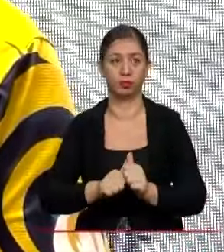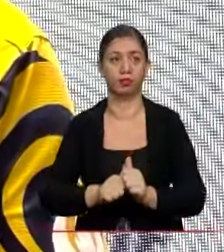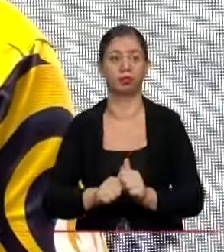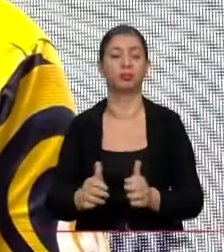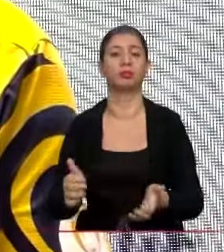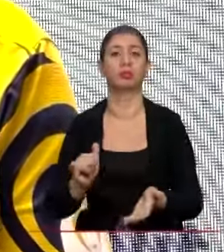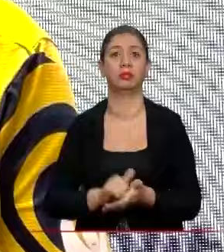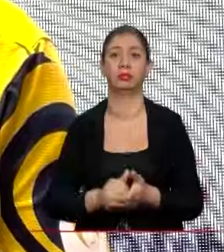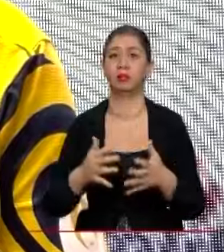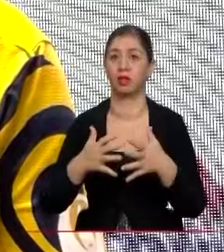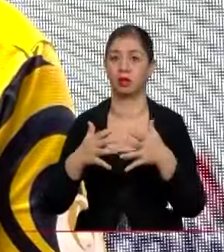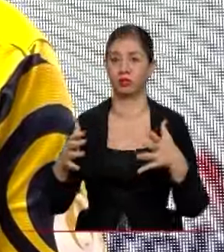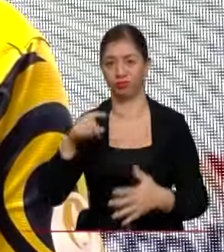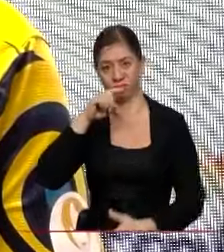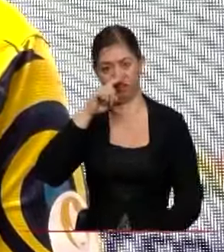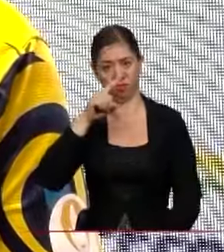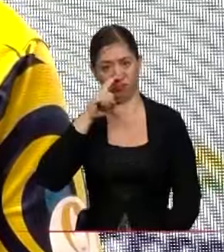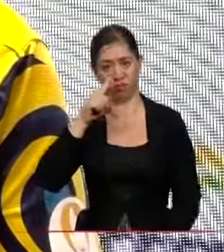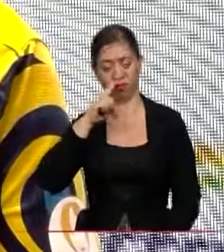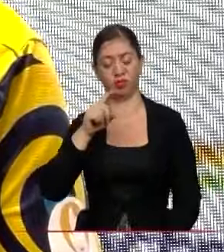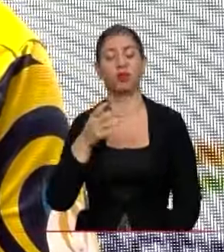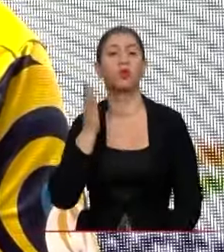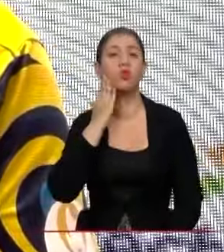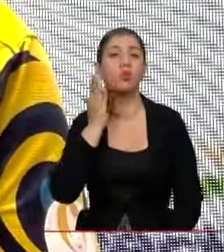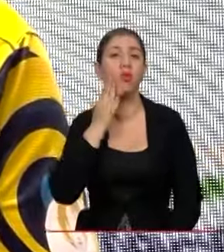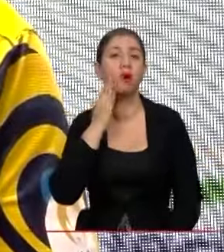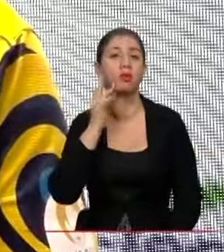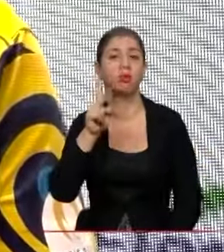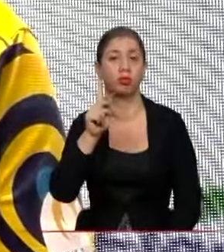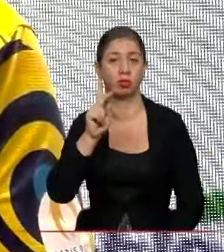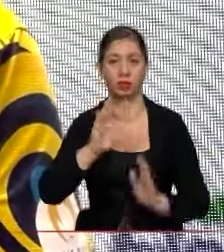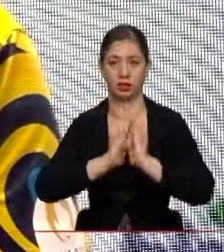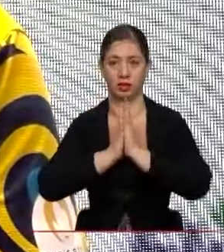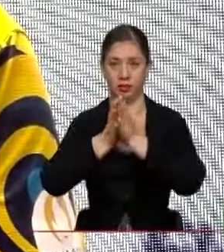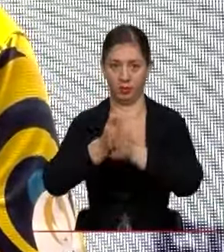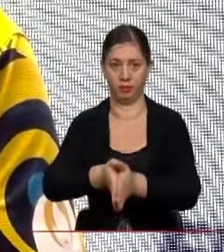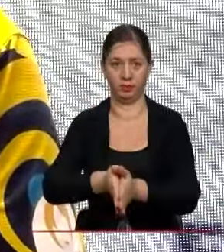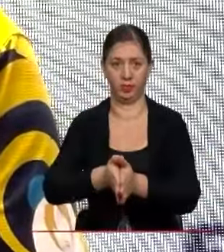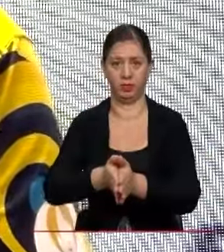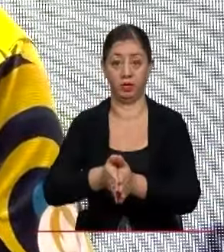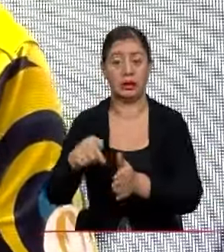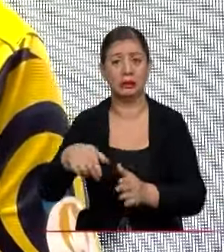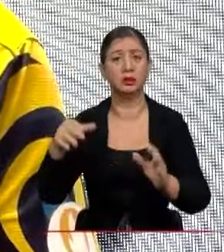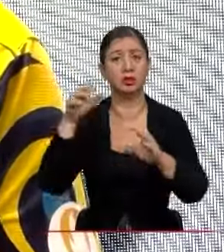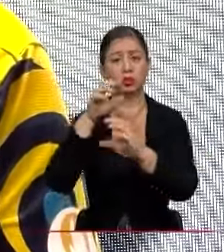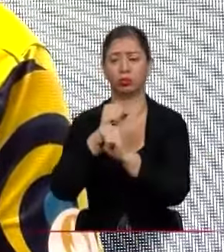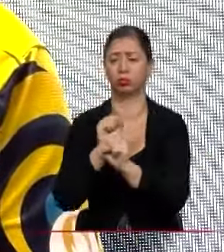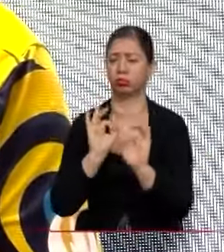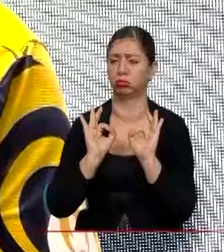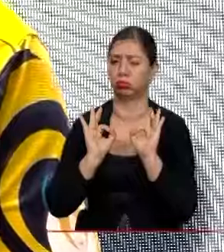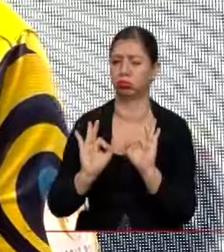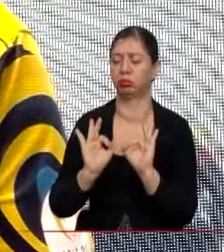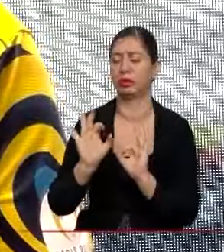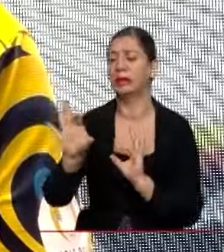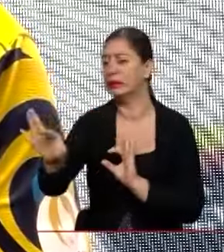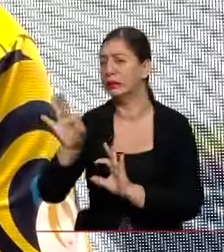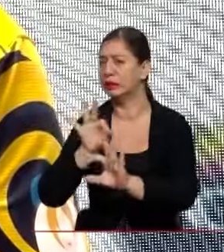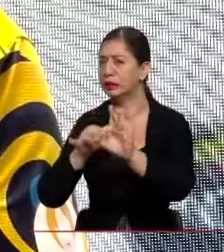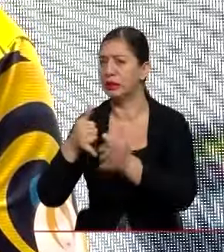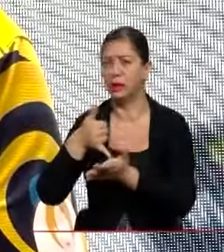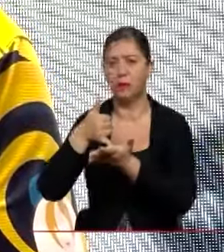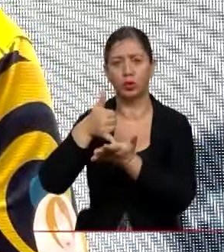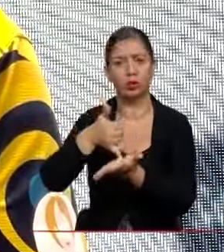tener la gran gala del deporte colombiano el día 12 de diciembre. Será una noche espectacular para elegir el deportista